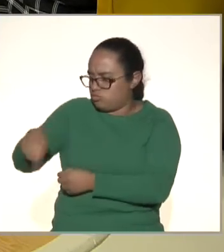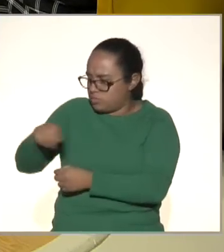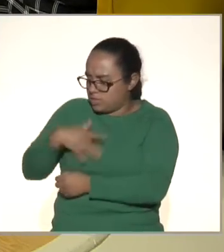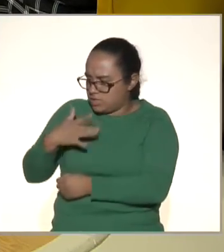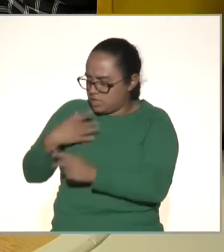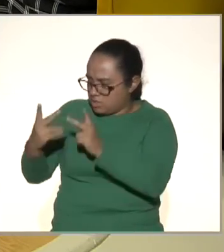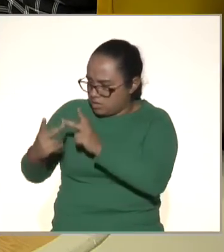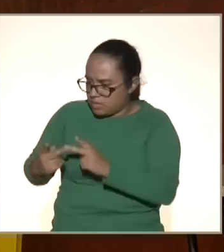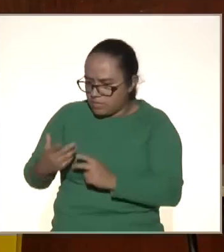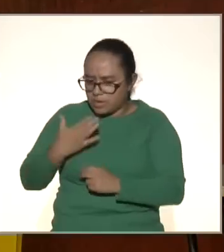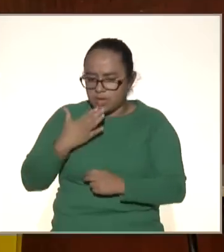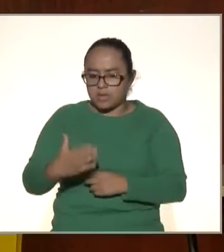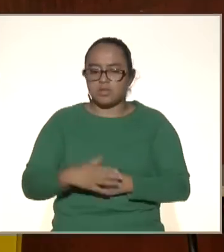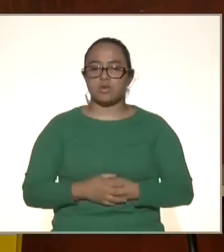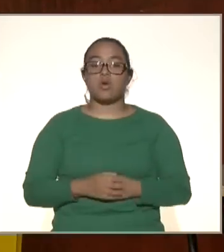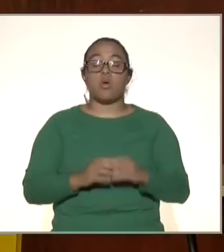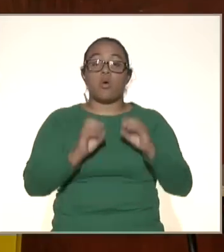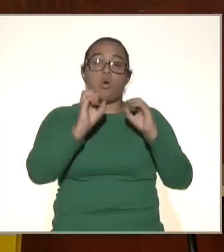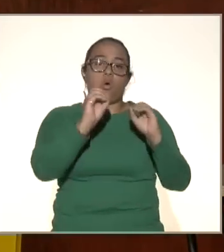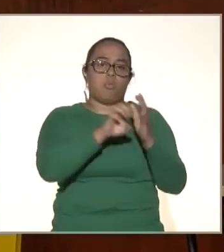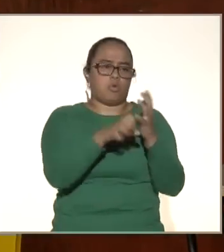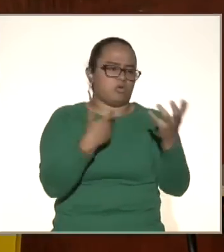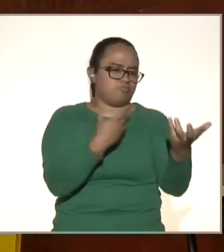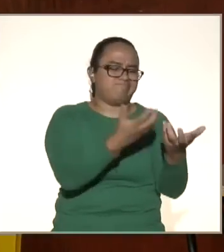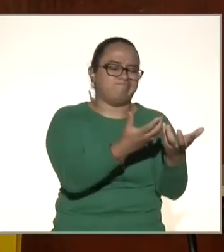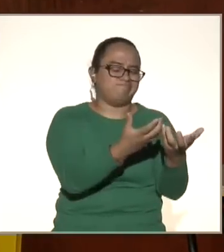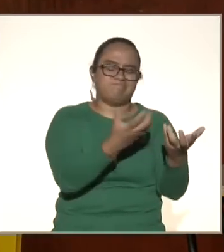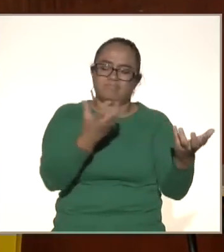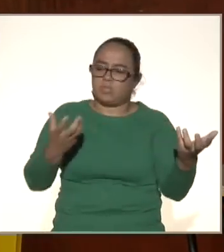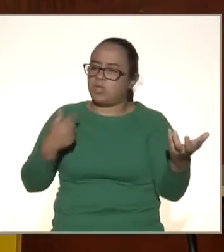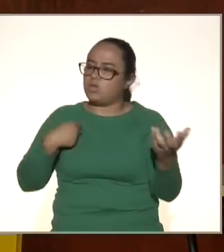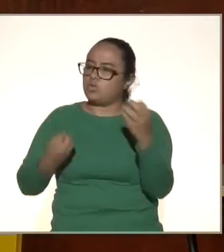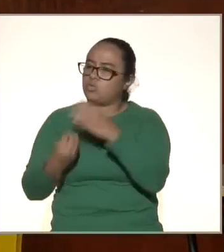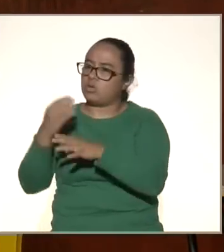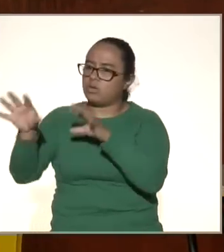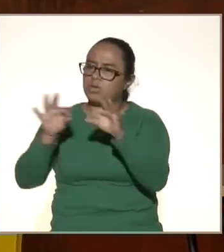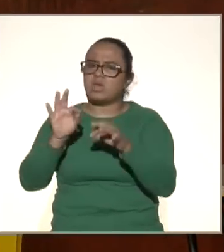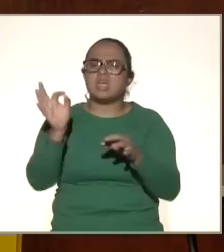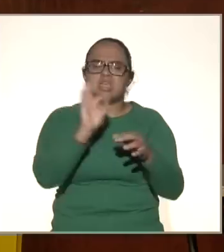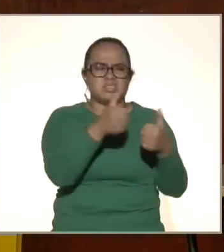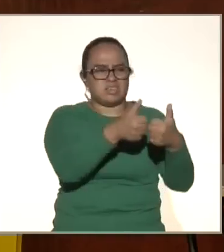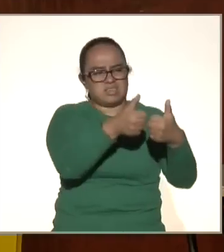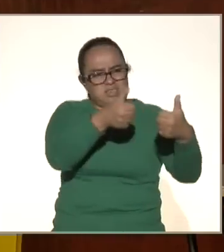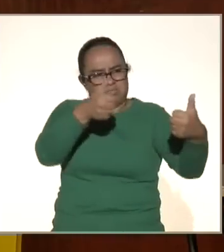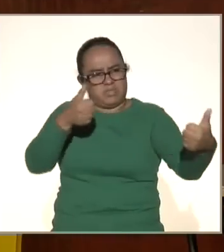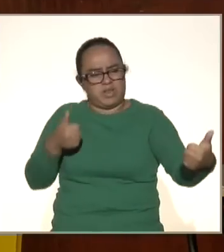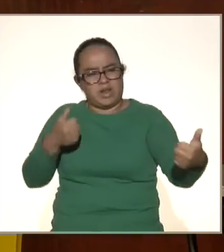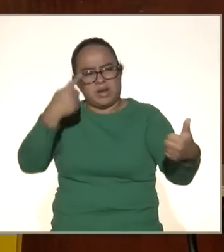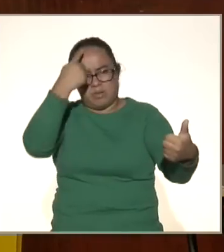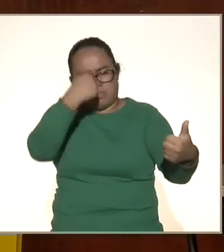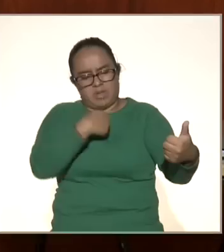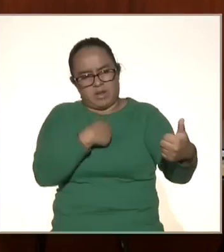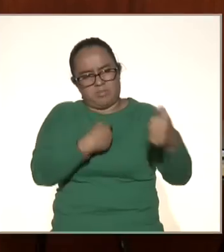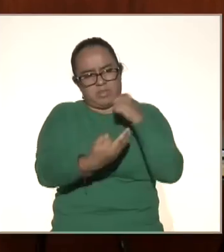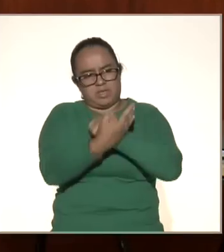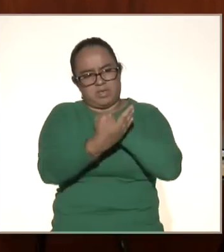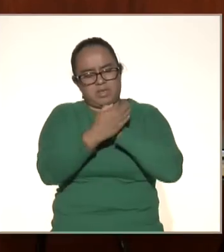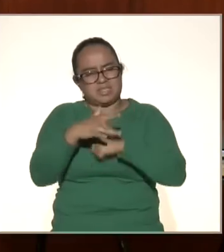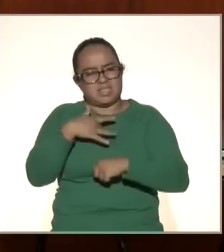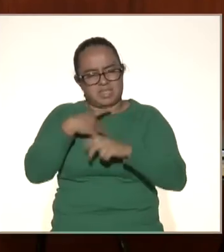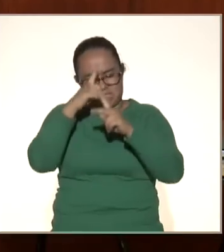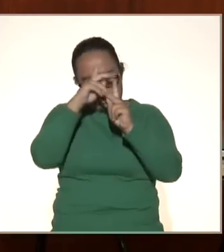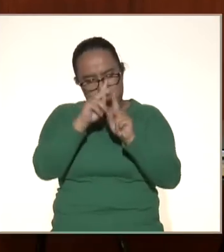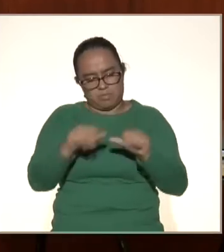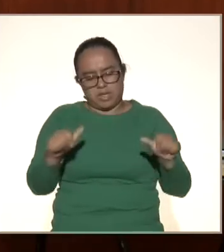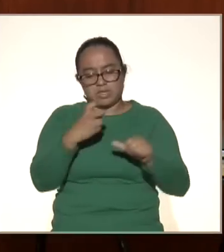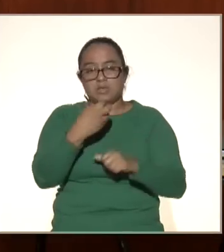Puedo formar mi propia tribu, puedo tomar una distancia sana para mi bienestar mental, pero antes de